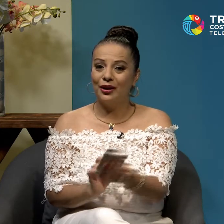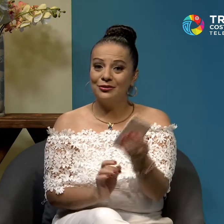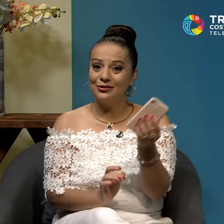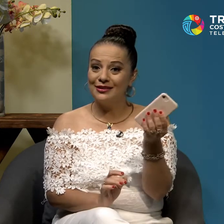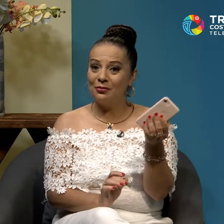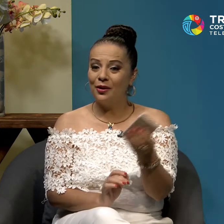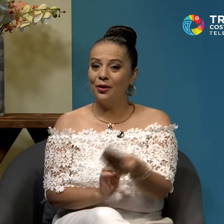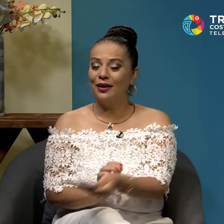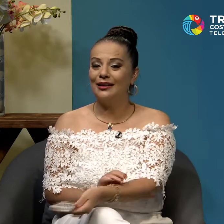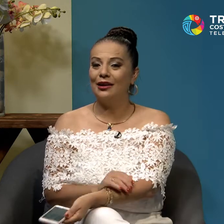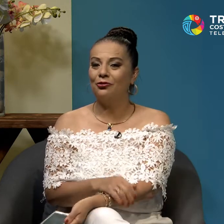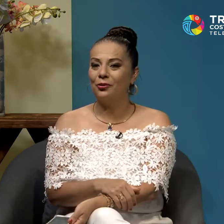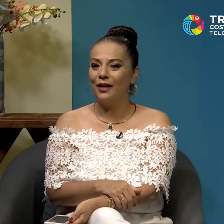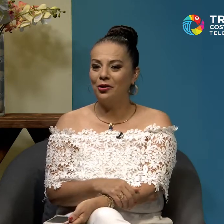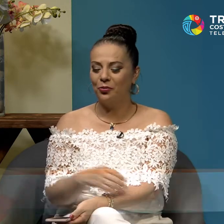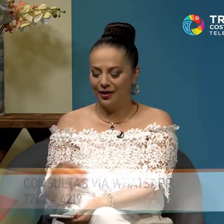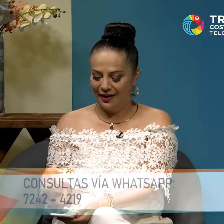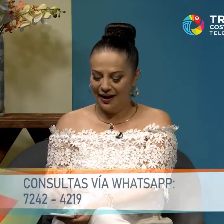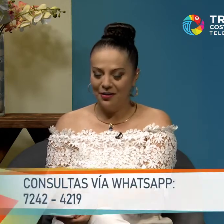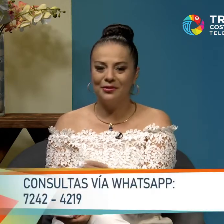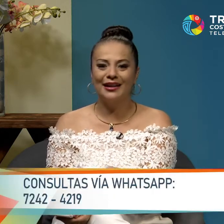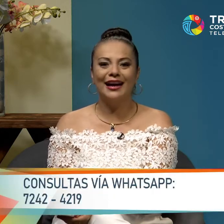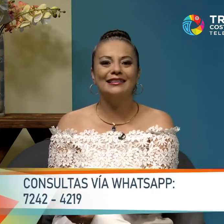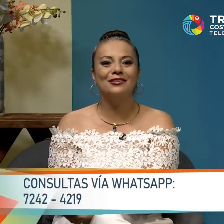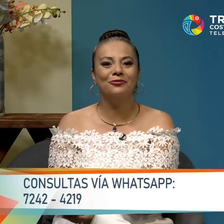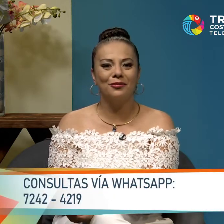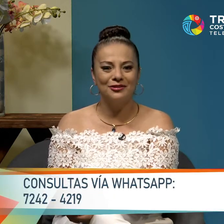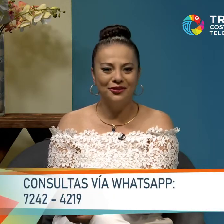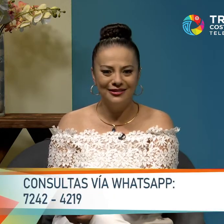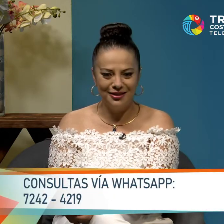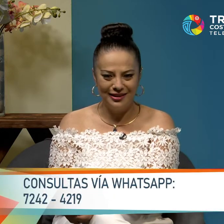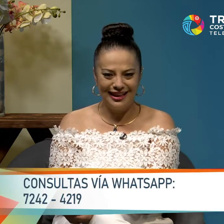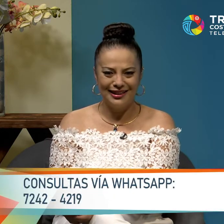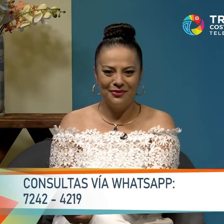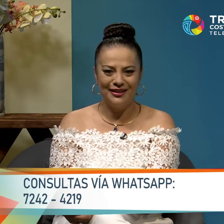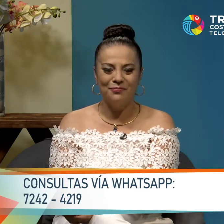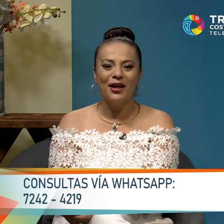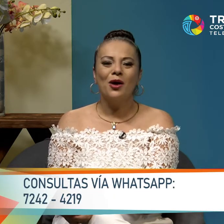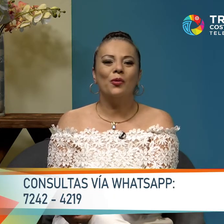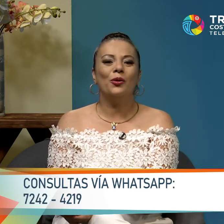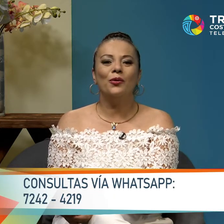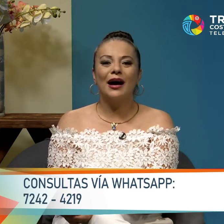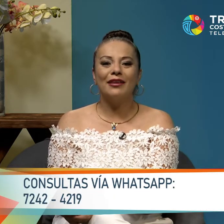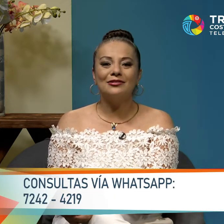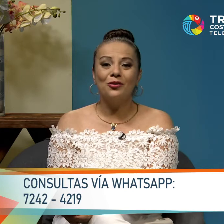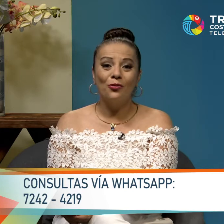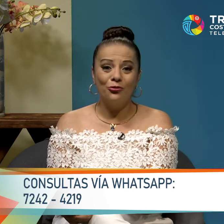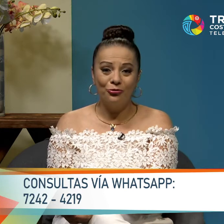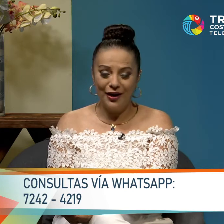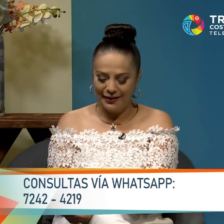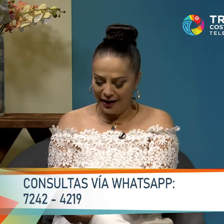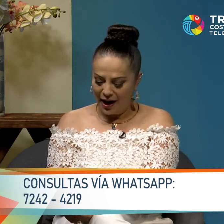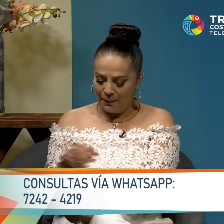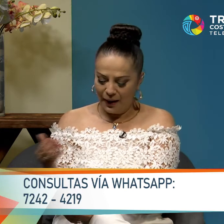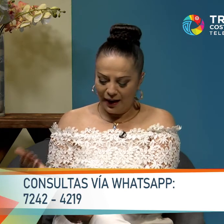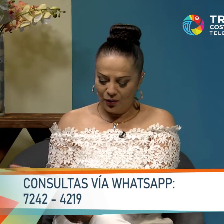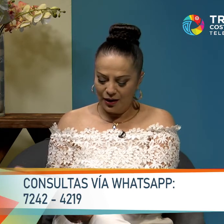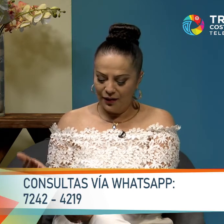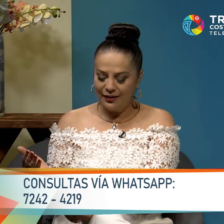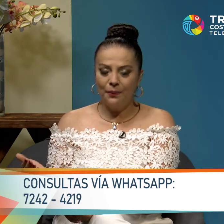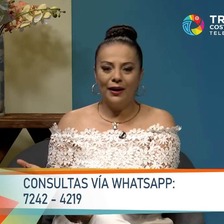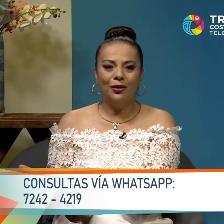72 42 42 19. Por eso es que ustedes me ven con el teléfono en mano, porque acá me llegan las informaciones inmediatamente. Bueno, un abrazo muy fuerte